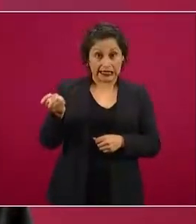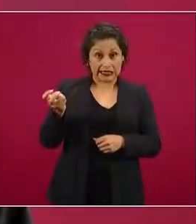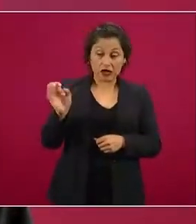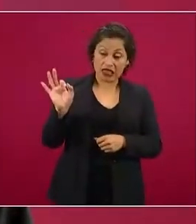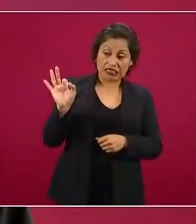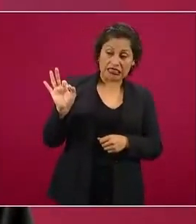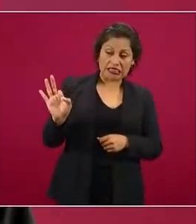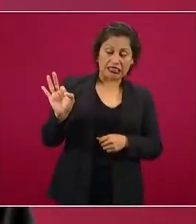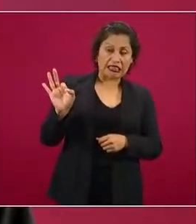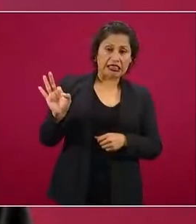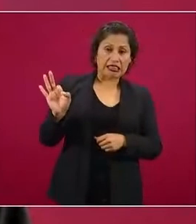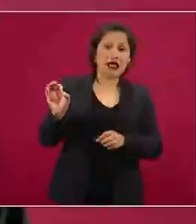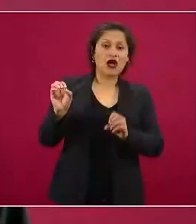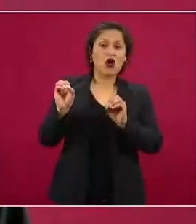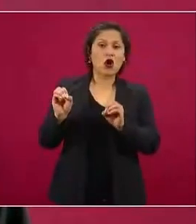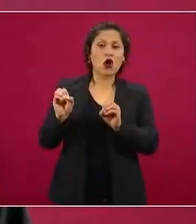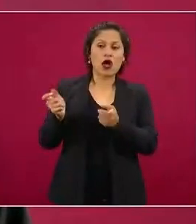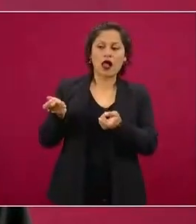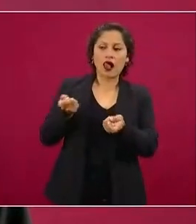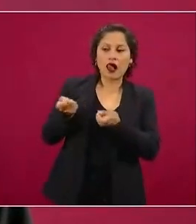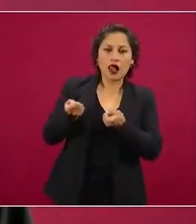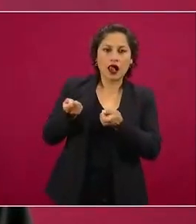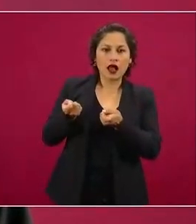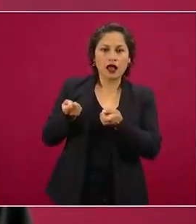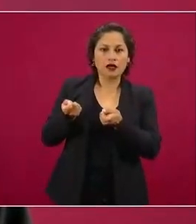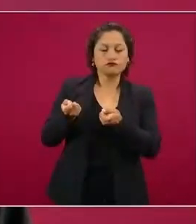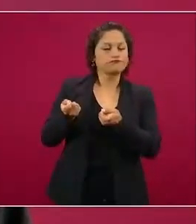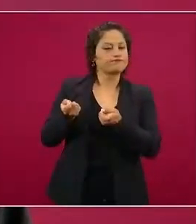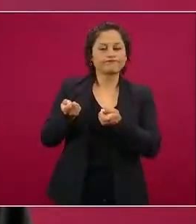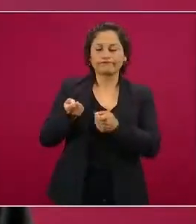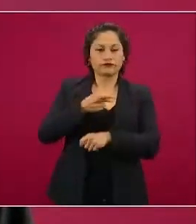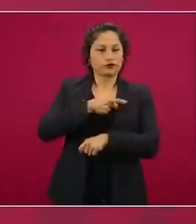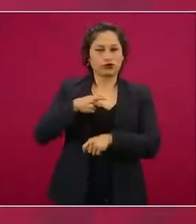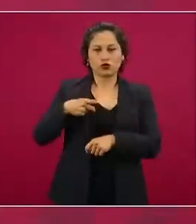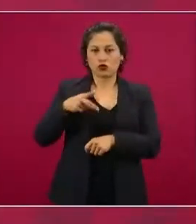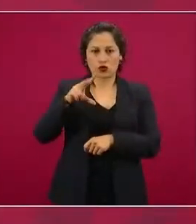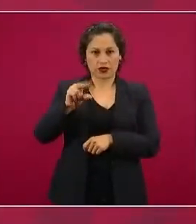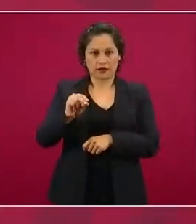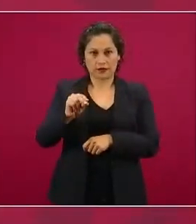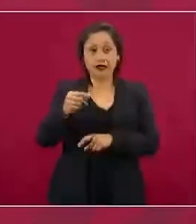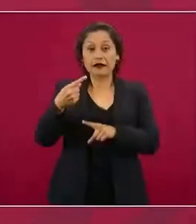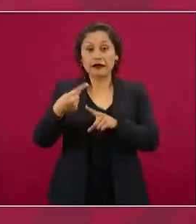manipulación, o el dirigente no debe dejarse manipular.